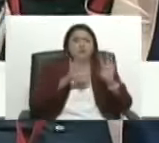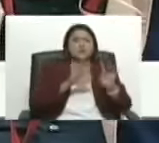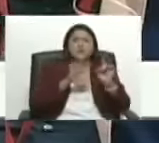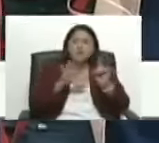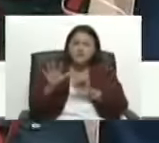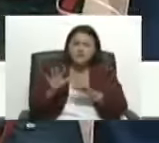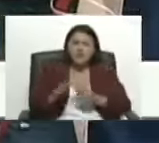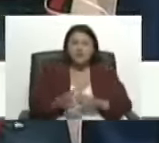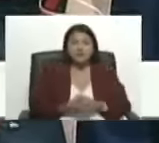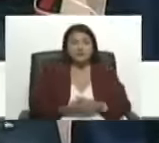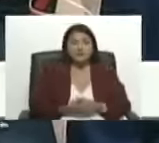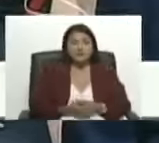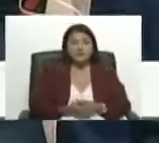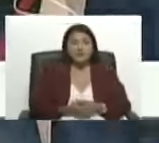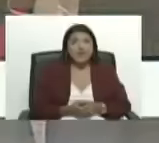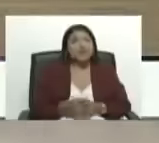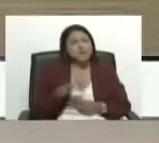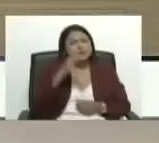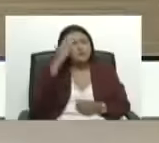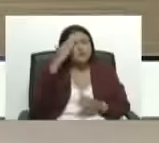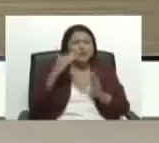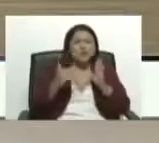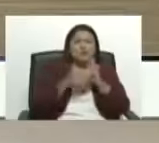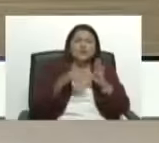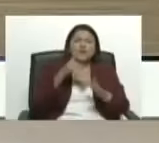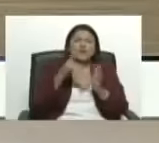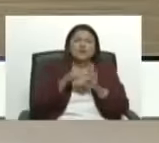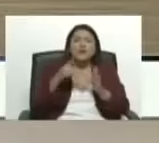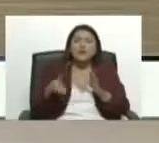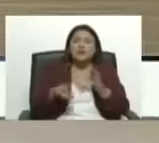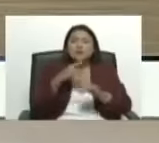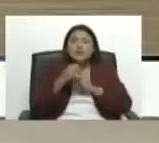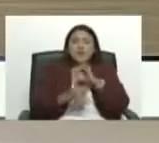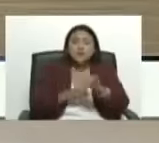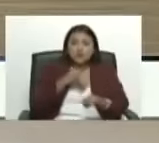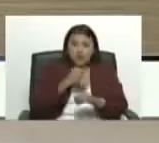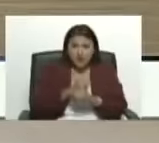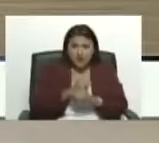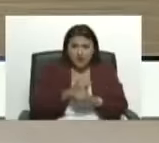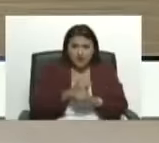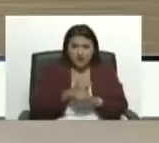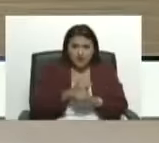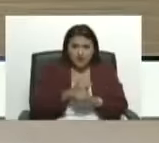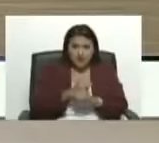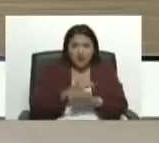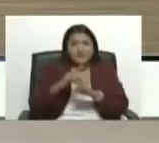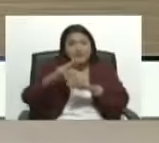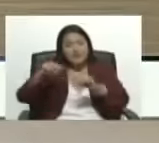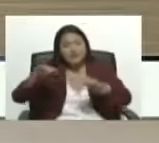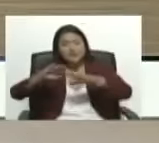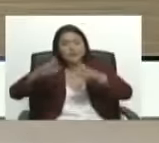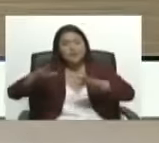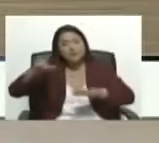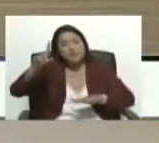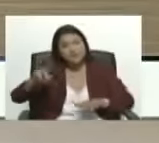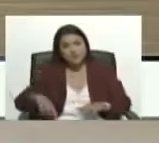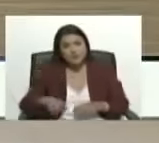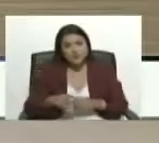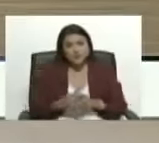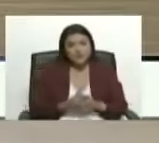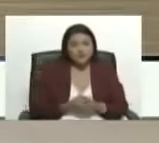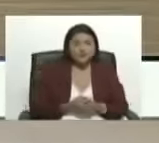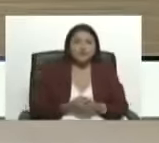lo han dicho, es una violación flagrante del derecho internacional y del derecho internacional marítimo. ¿Cómo pueden estar dando